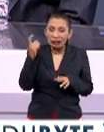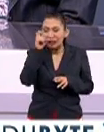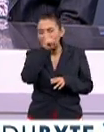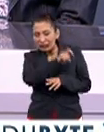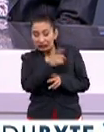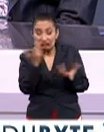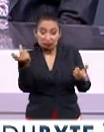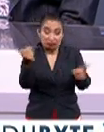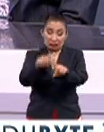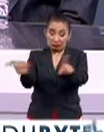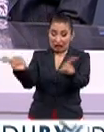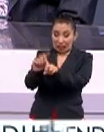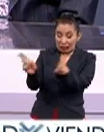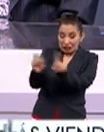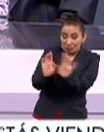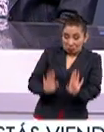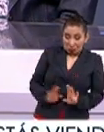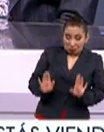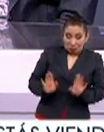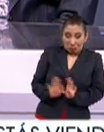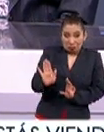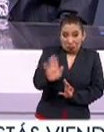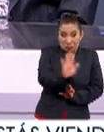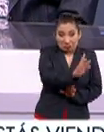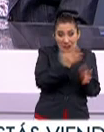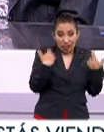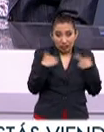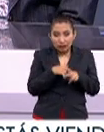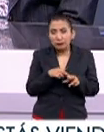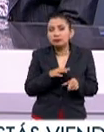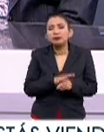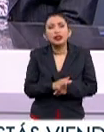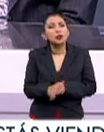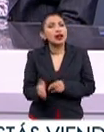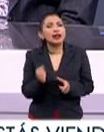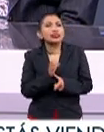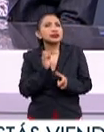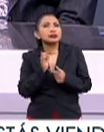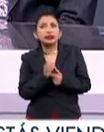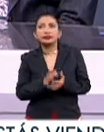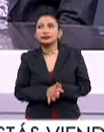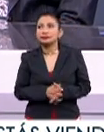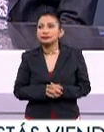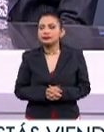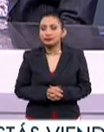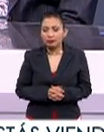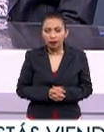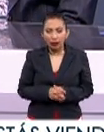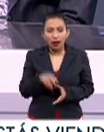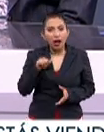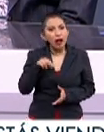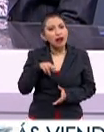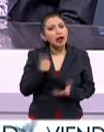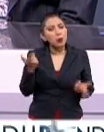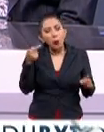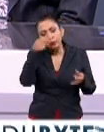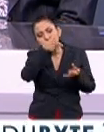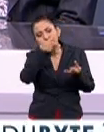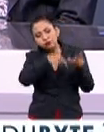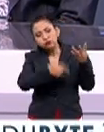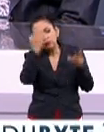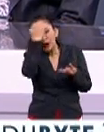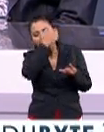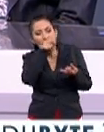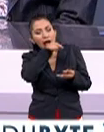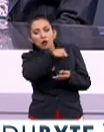complejas, variadas, distintas. ¿Cuáles serían en todo caso, Ana Laura, los puntos a